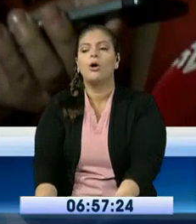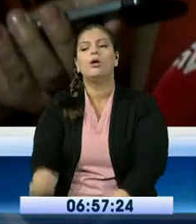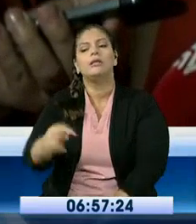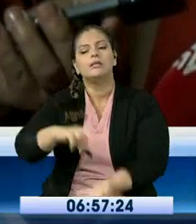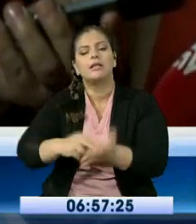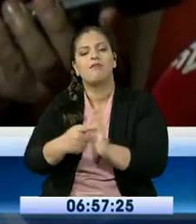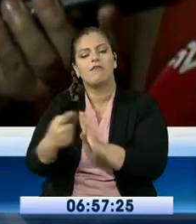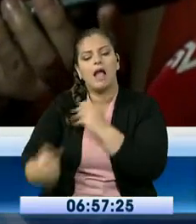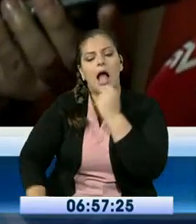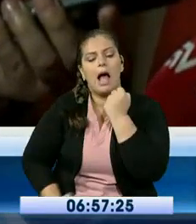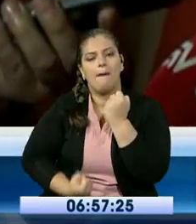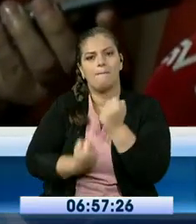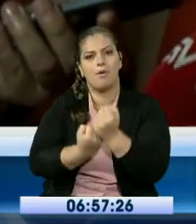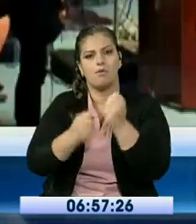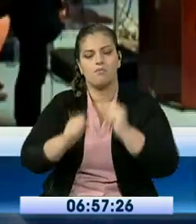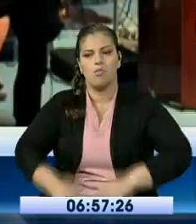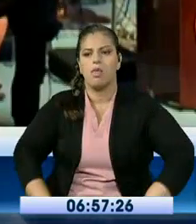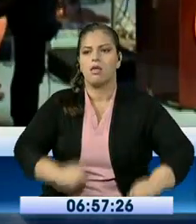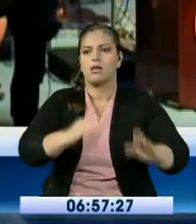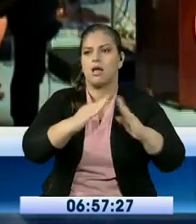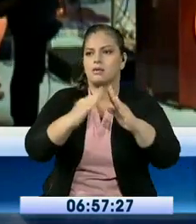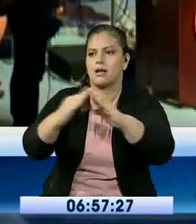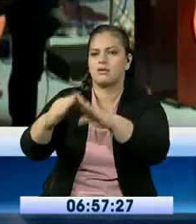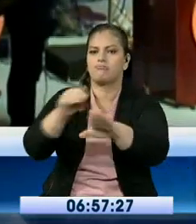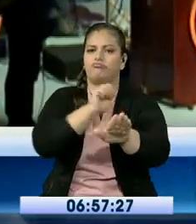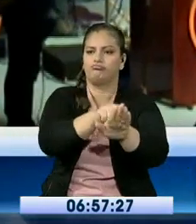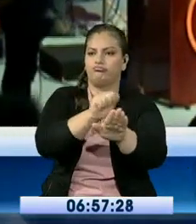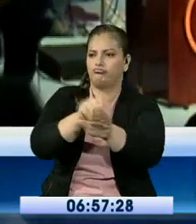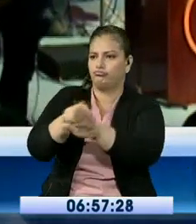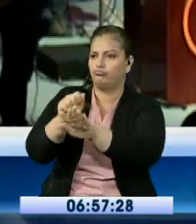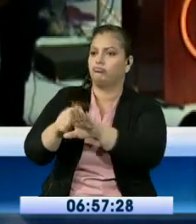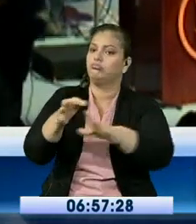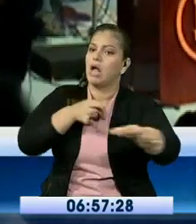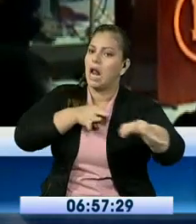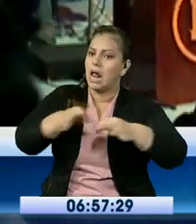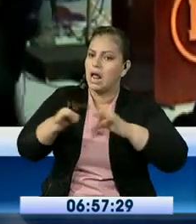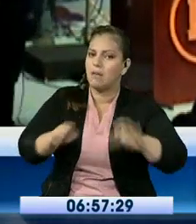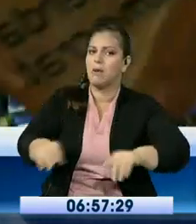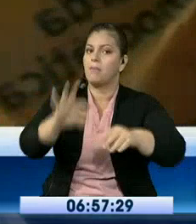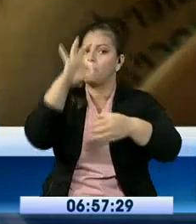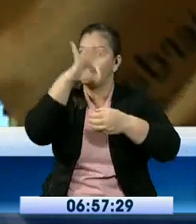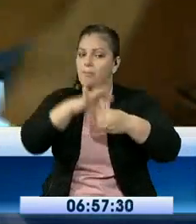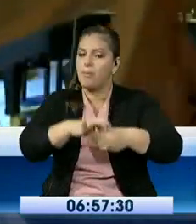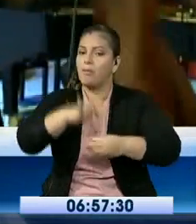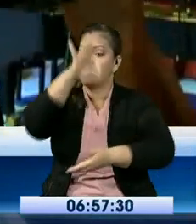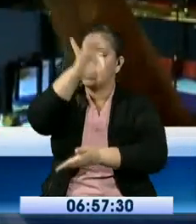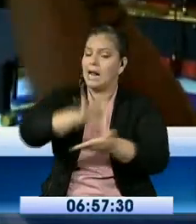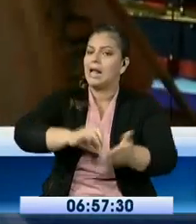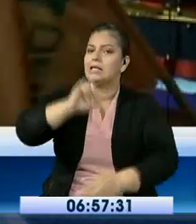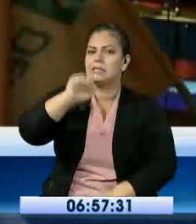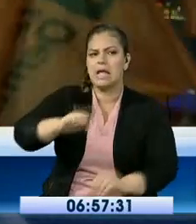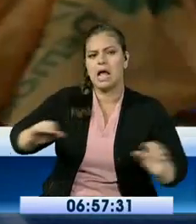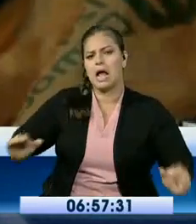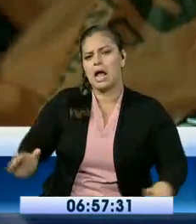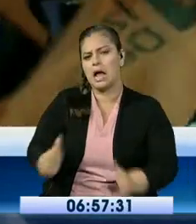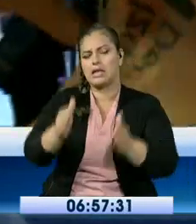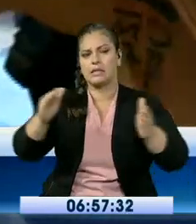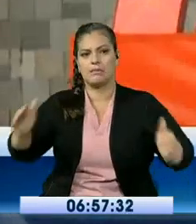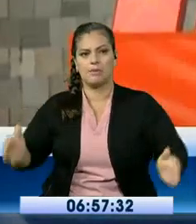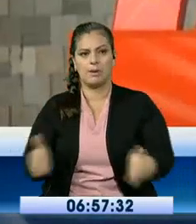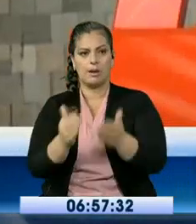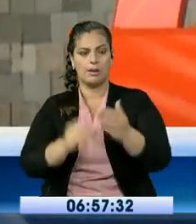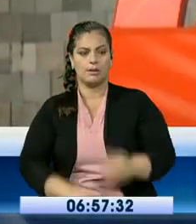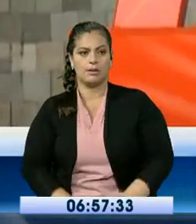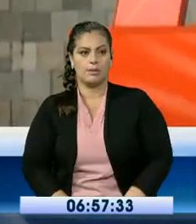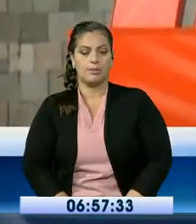como siempre, de puerta a puerta. Además, representantes de diferentes movimientos políticos suscribieron acuerdos de trabajo con